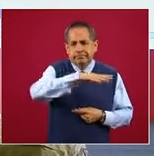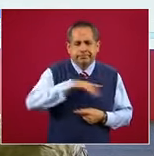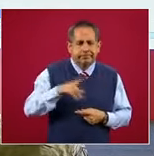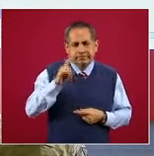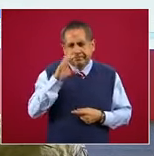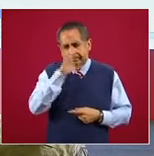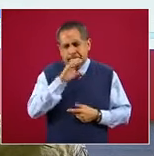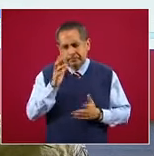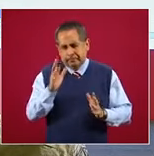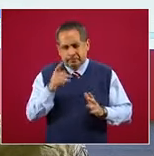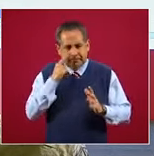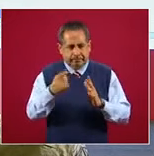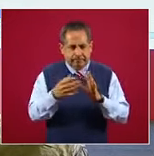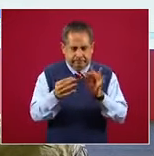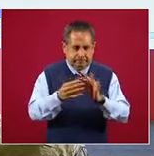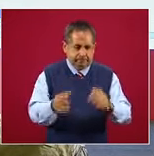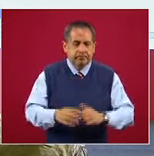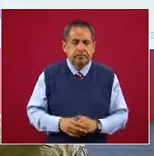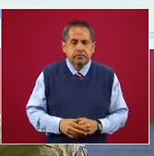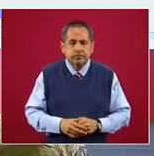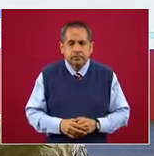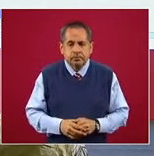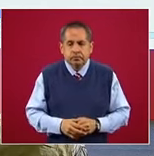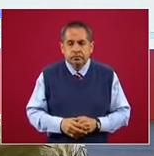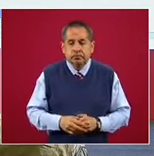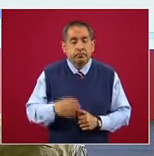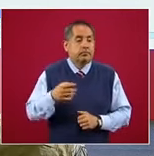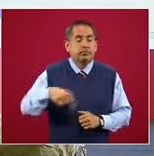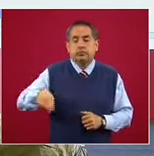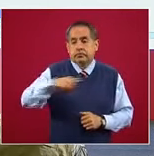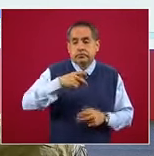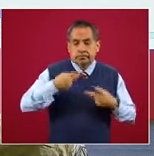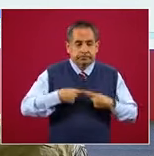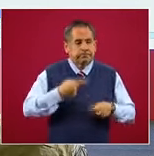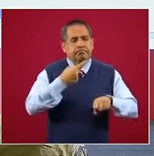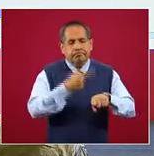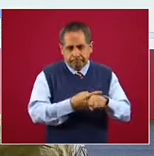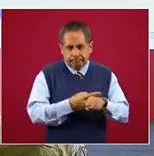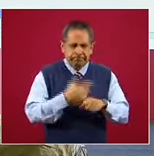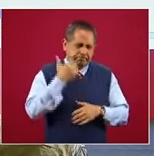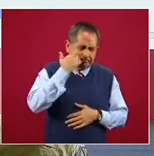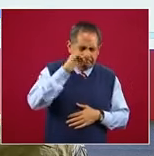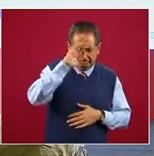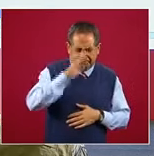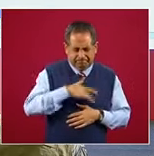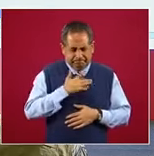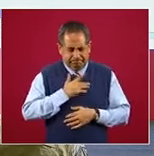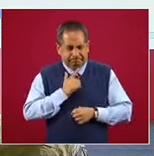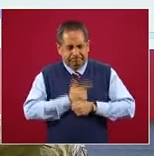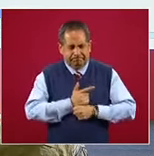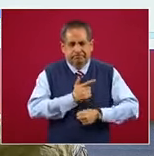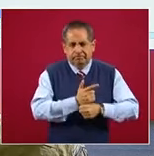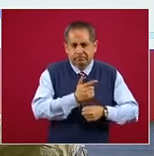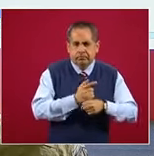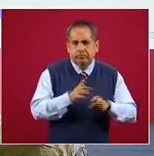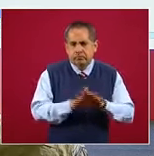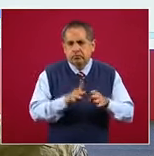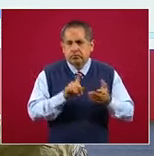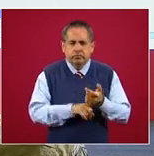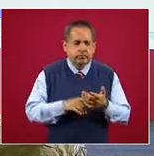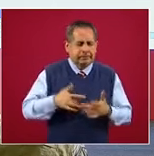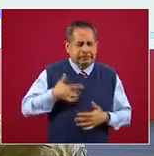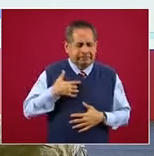están involucradas en esta epidemia. Todos partimos de personas que tienen síntomas, que han sido detectadas por tener